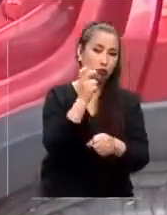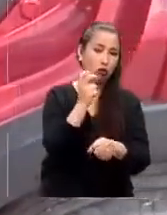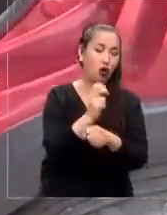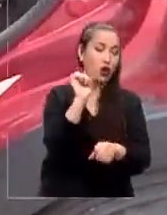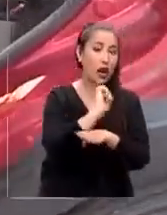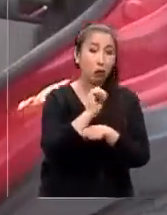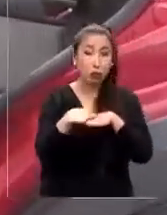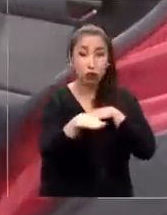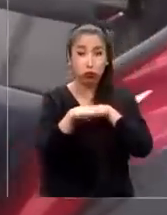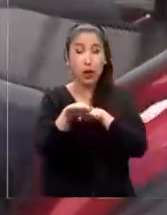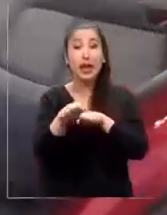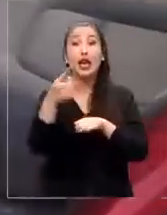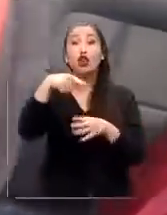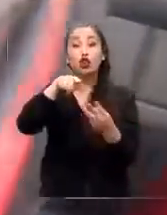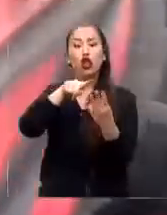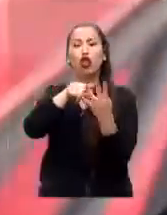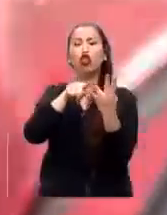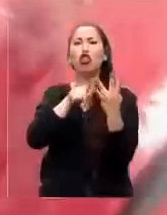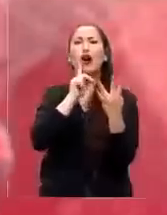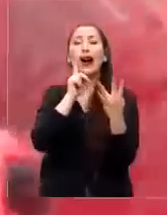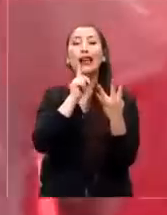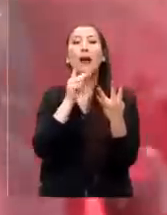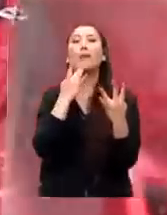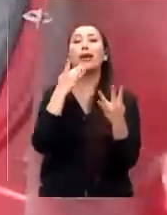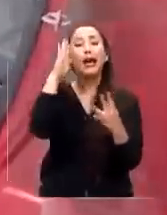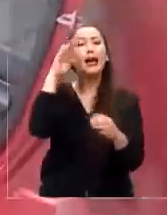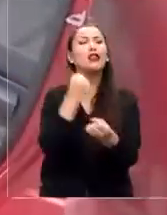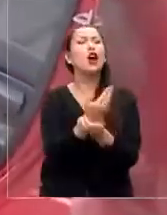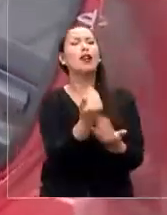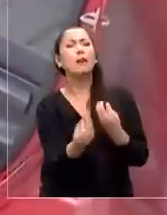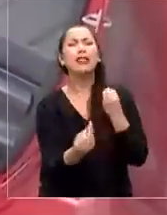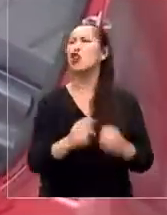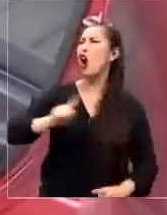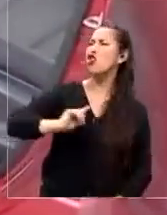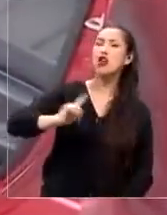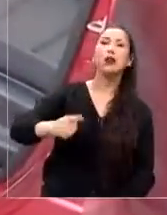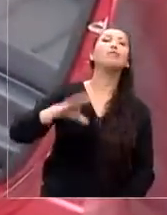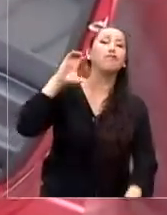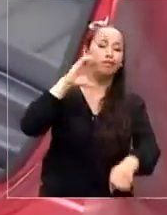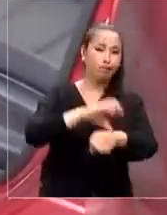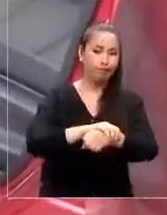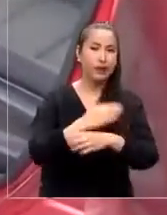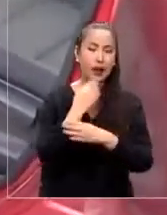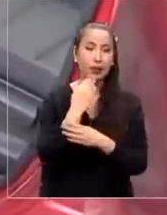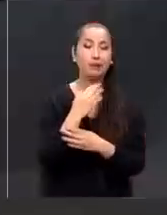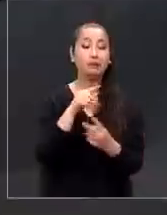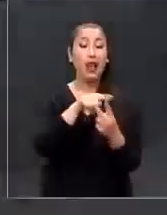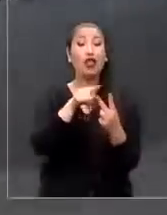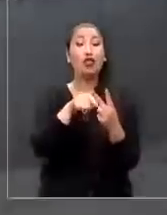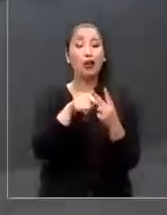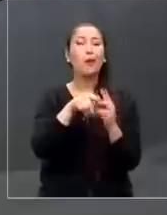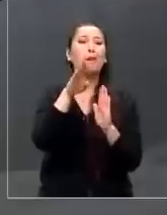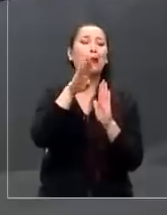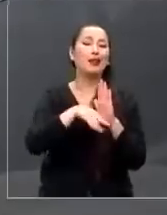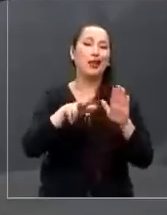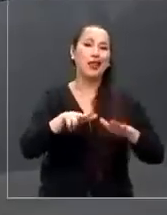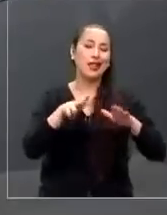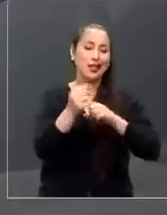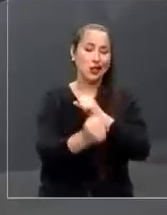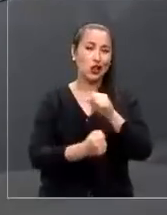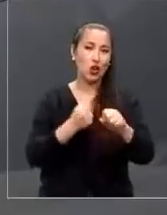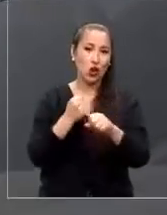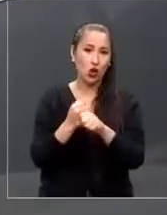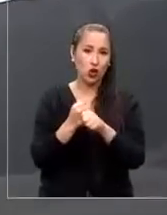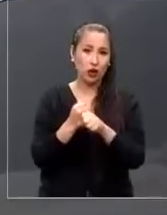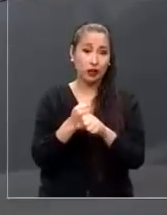este seguimiento, y 2 por oponerse a la acción de carabineros de servicio. Son 2 menores de edad que participaron directamente en este seguimiento